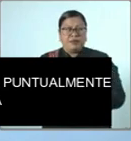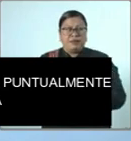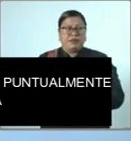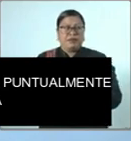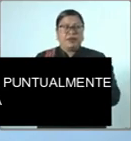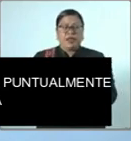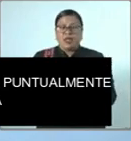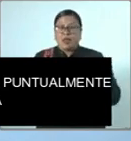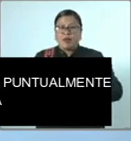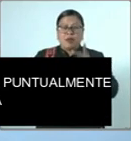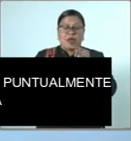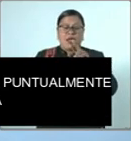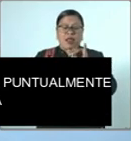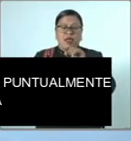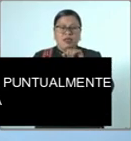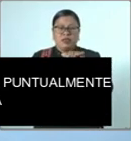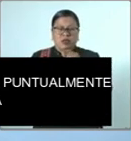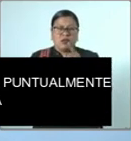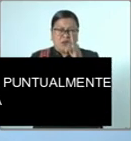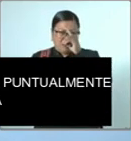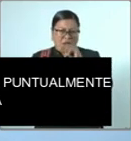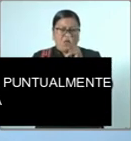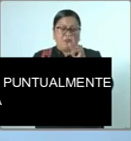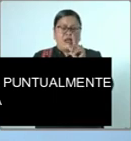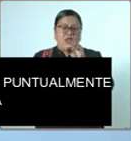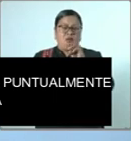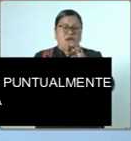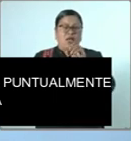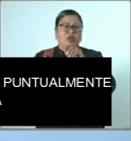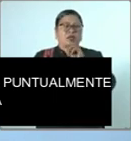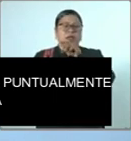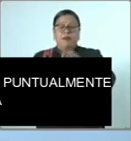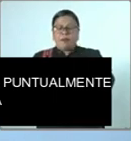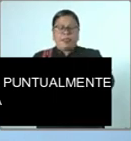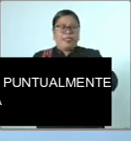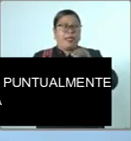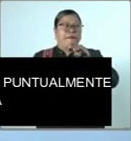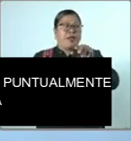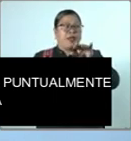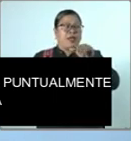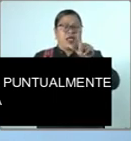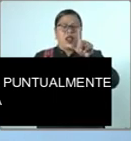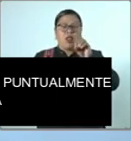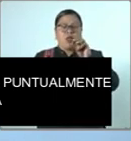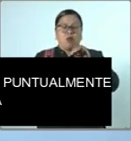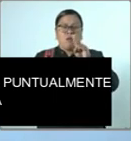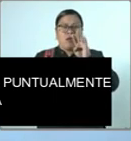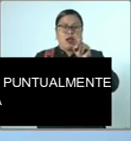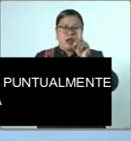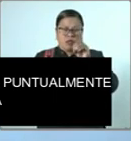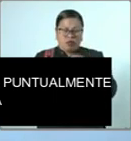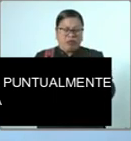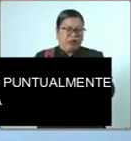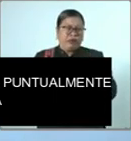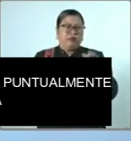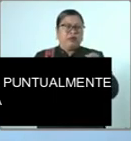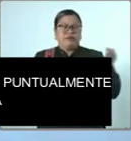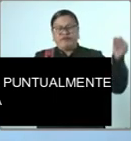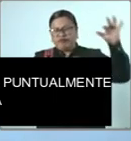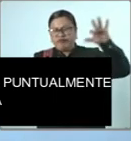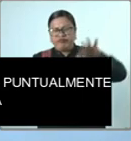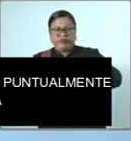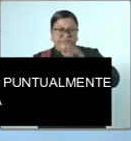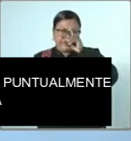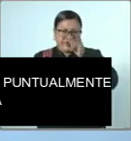Camino al Paraíso, el entronque de carretera Palomares hacia María Lombardo, totalmente bloqueado por este desgajamiento, este deslave.